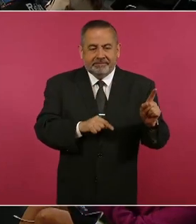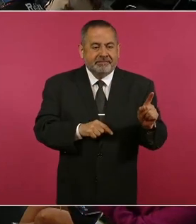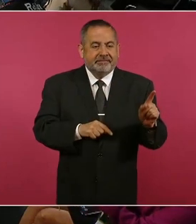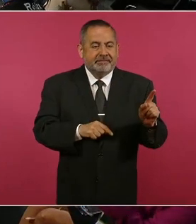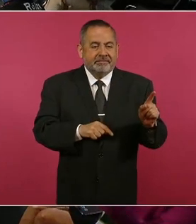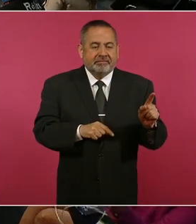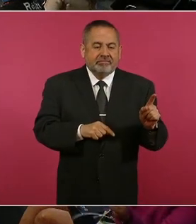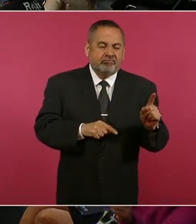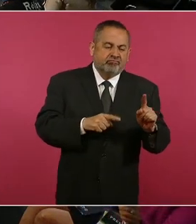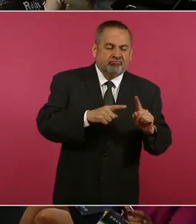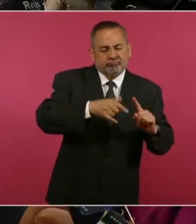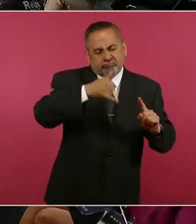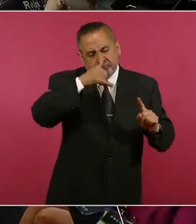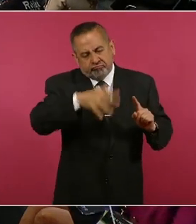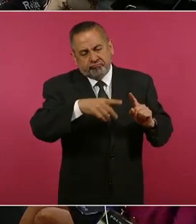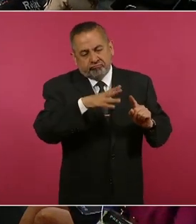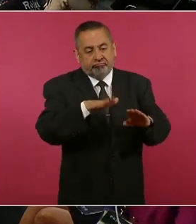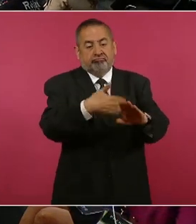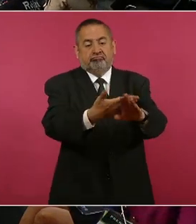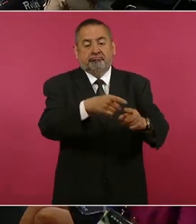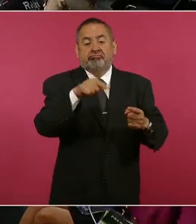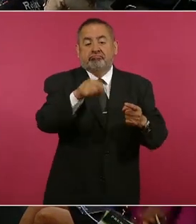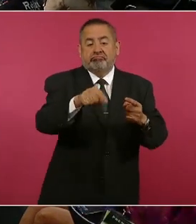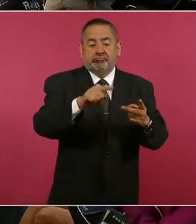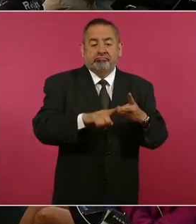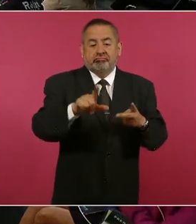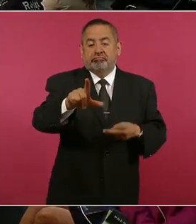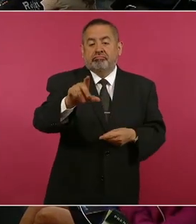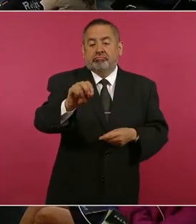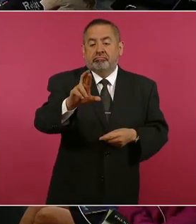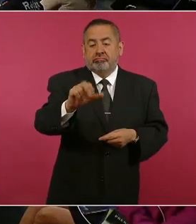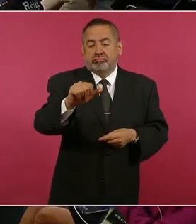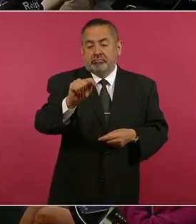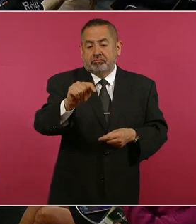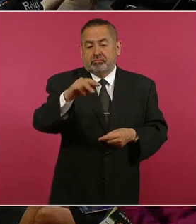le reclama a Loret de Mola